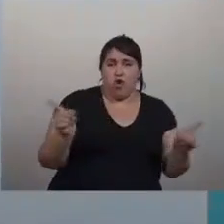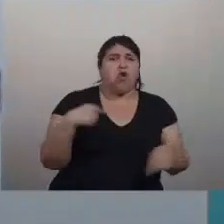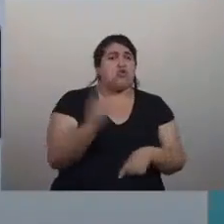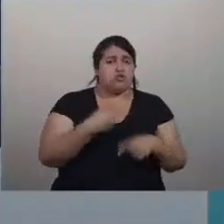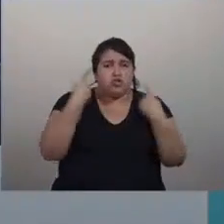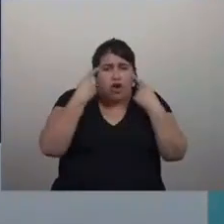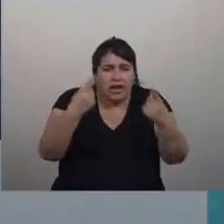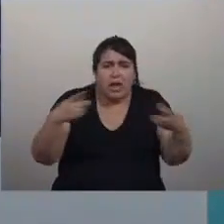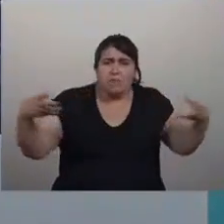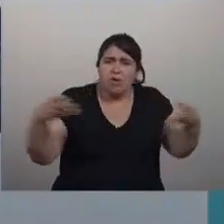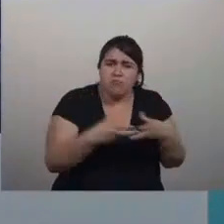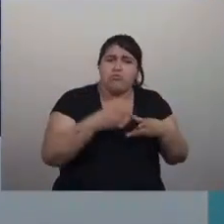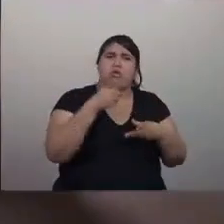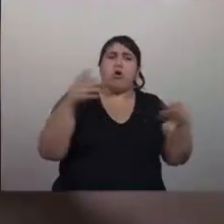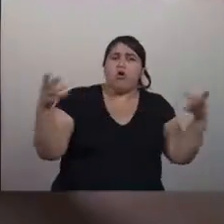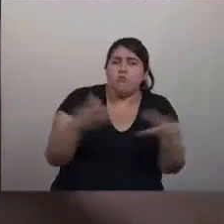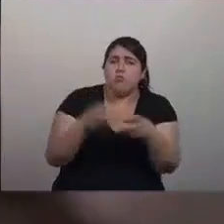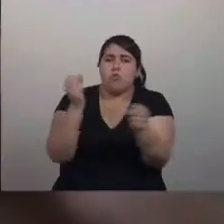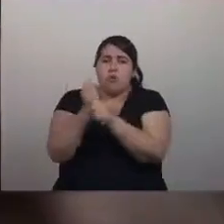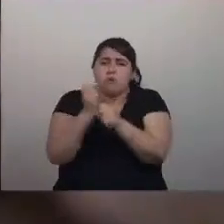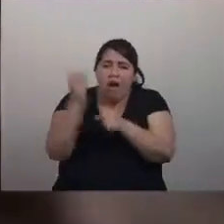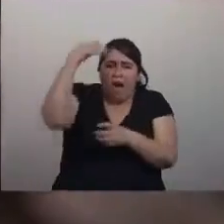creemos en la agricultura familiar